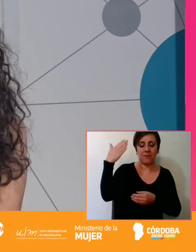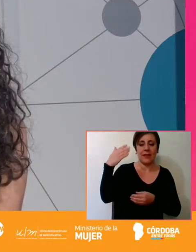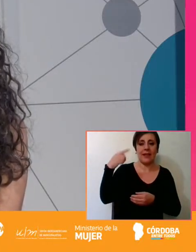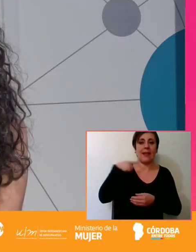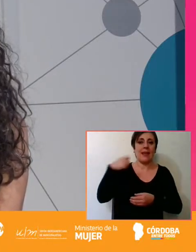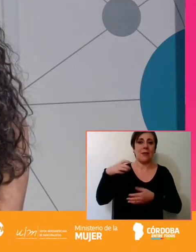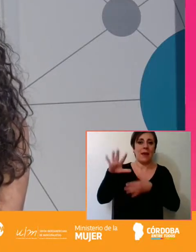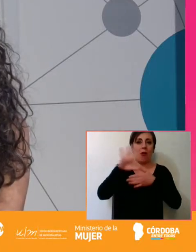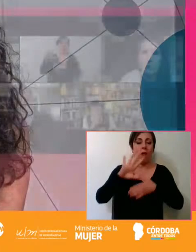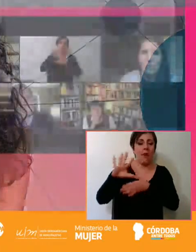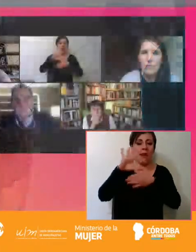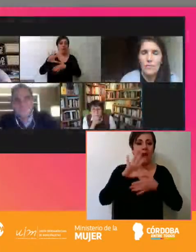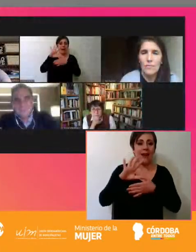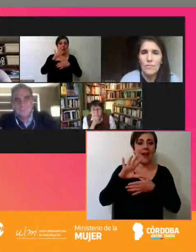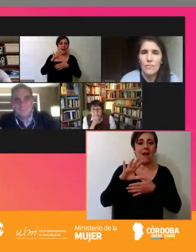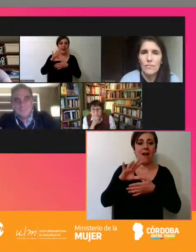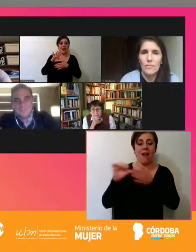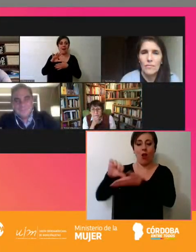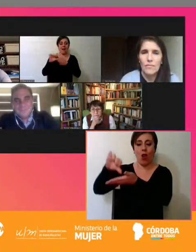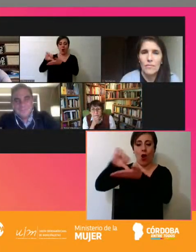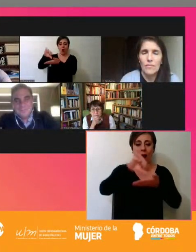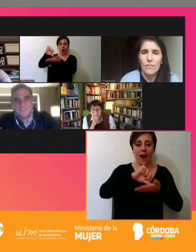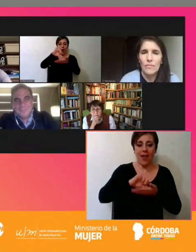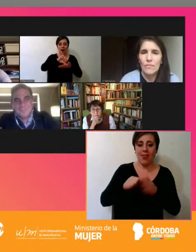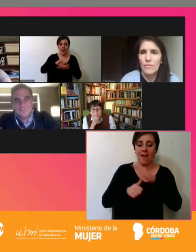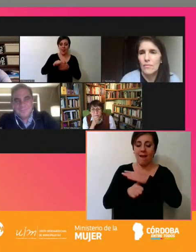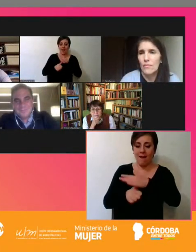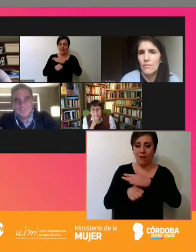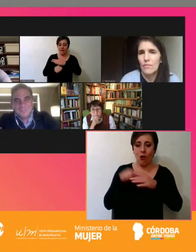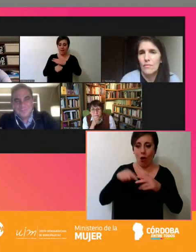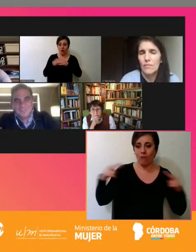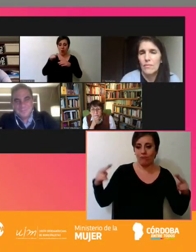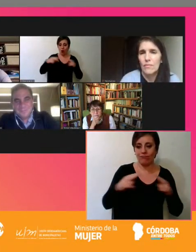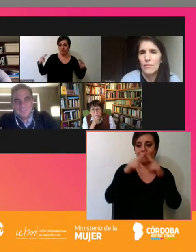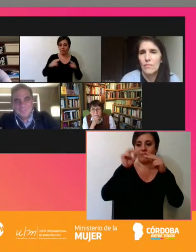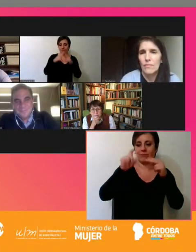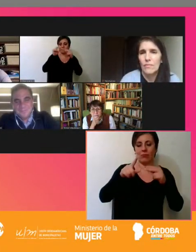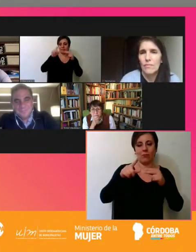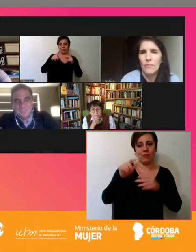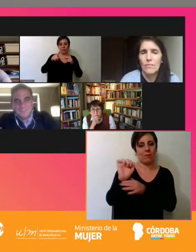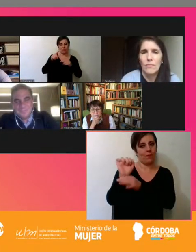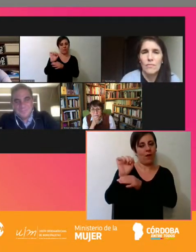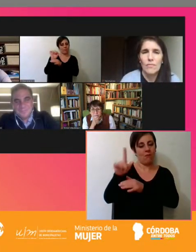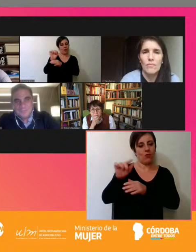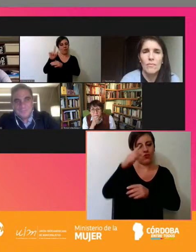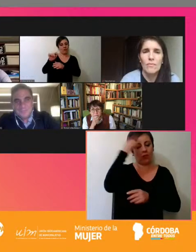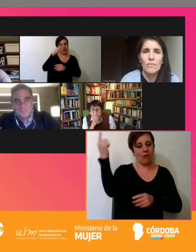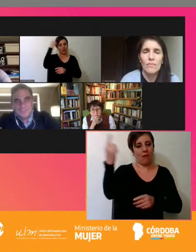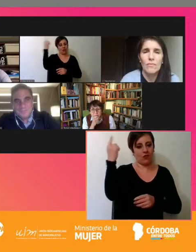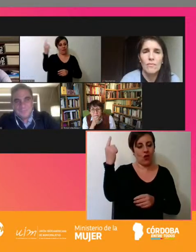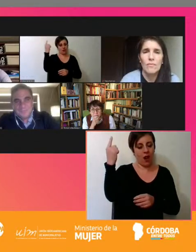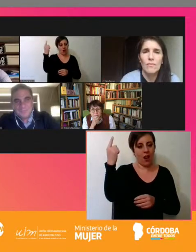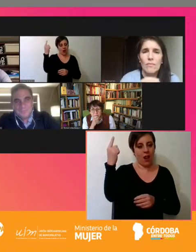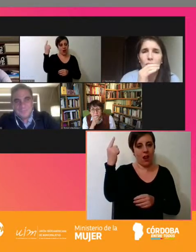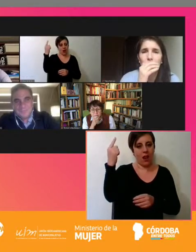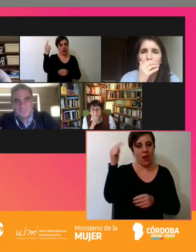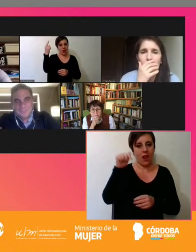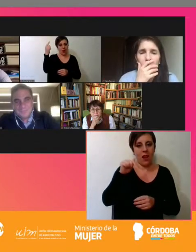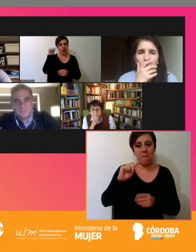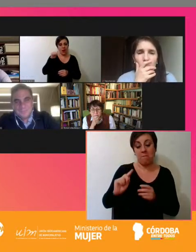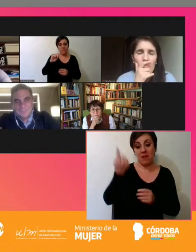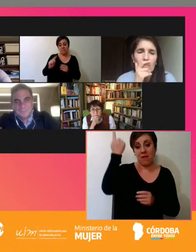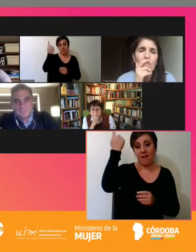de género, y que hoy es un encuentro de referencia internacional y que, bueno, se hizo por primera vez